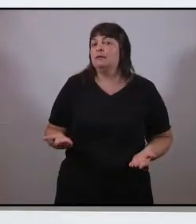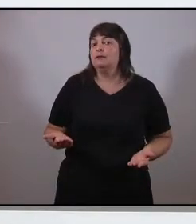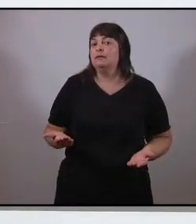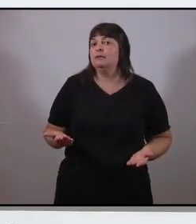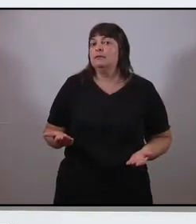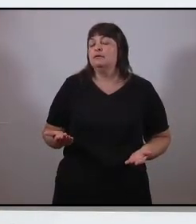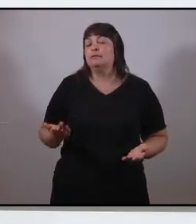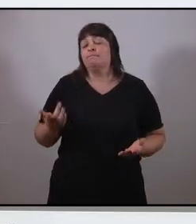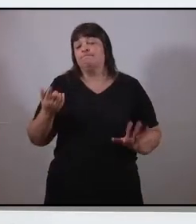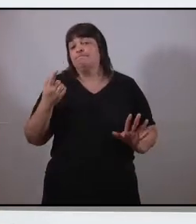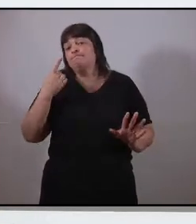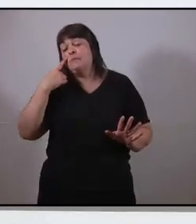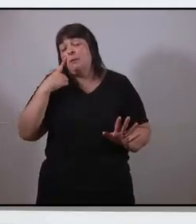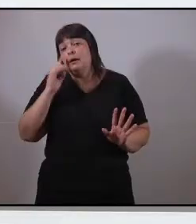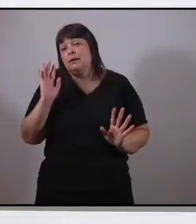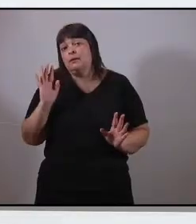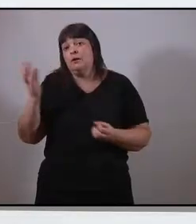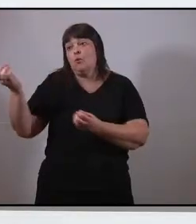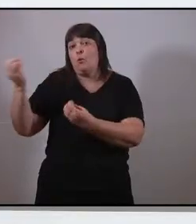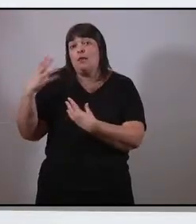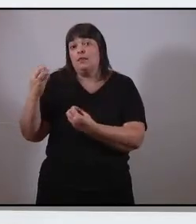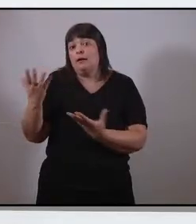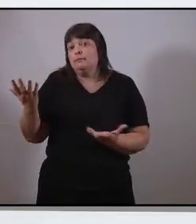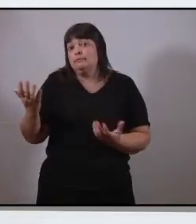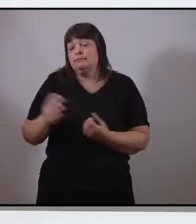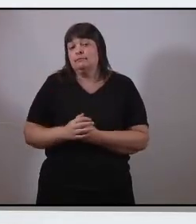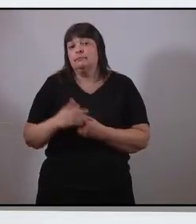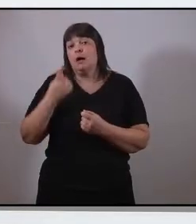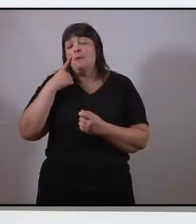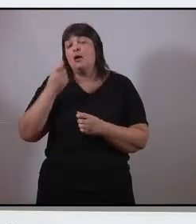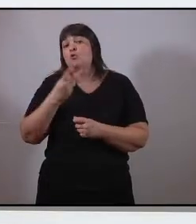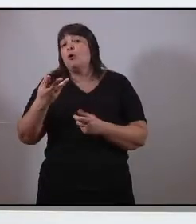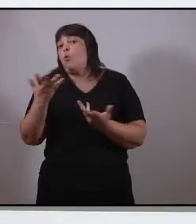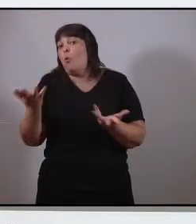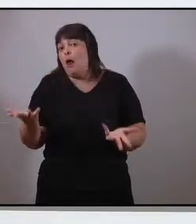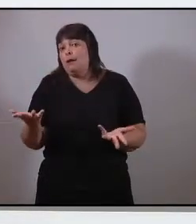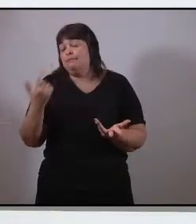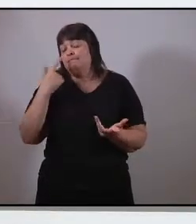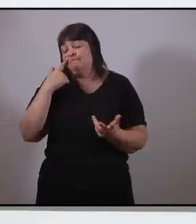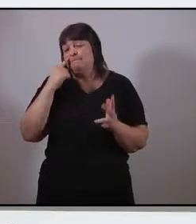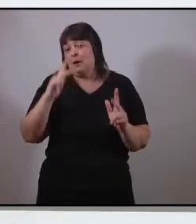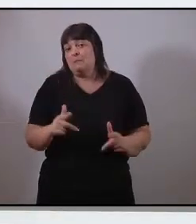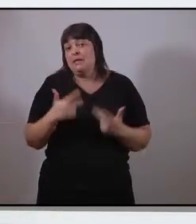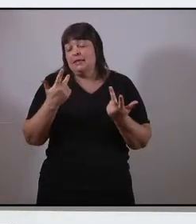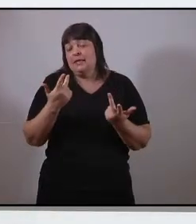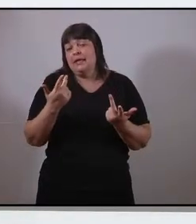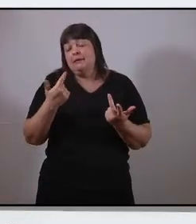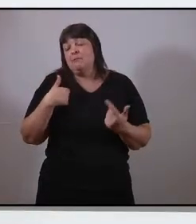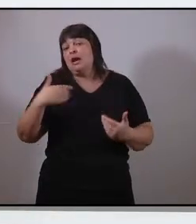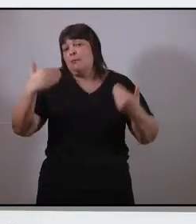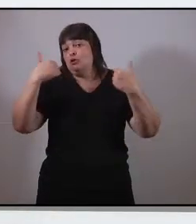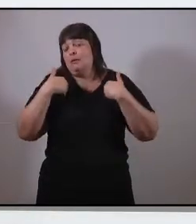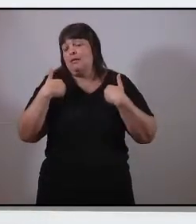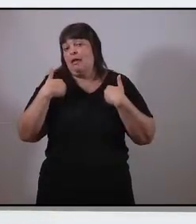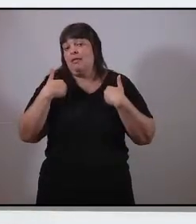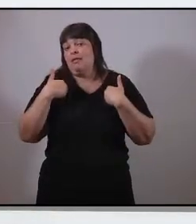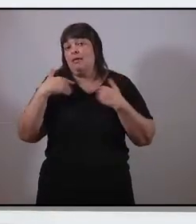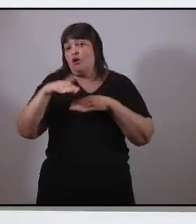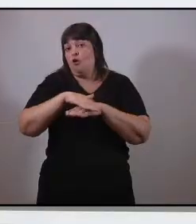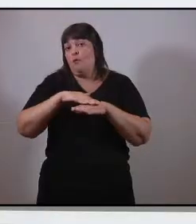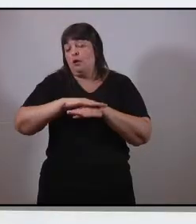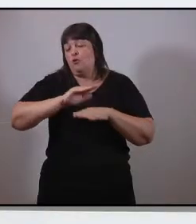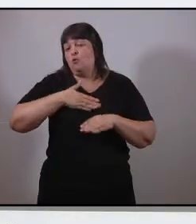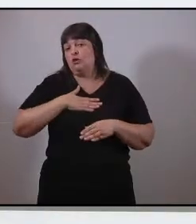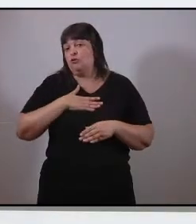Lo sabremos en cuanto veamos en qué número se queda, Loli. Permíteme que aquí apele a esa responsabilidad que nuestro Gobierno siempre